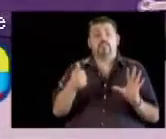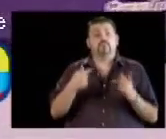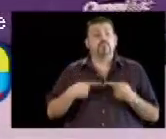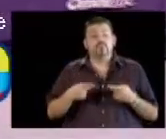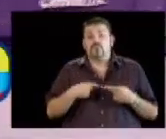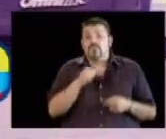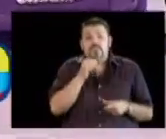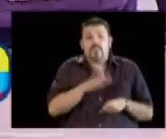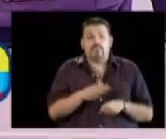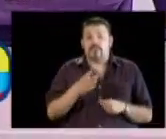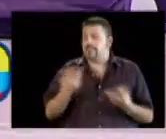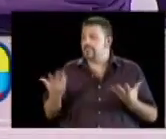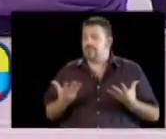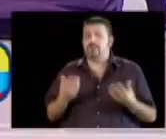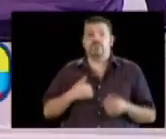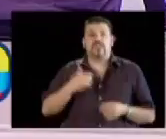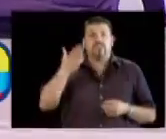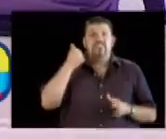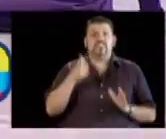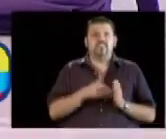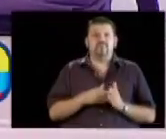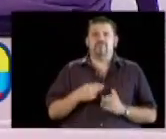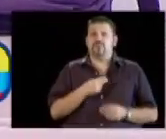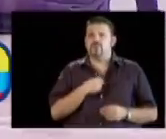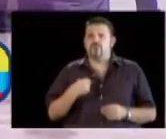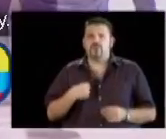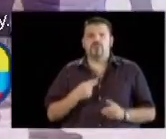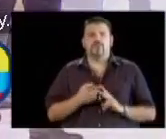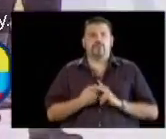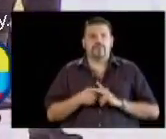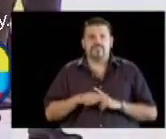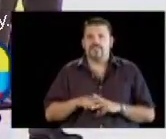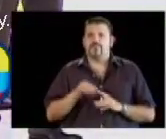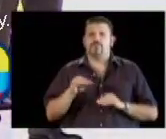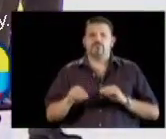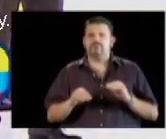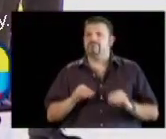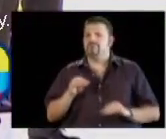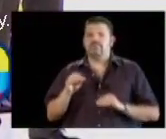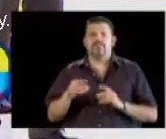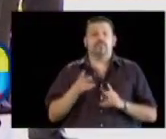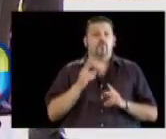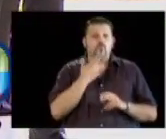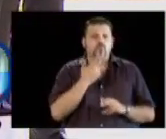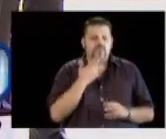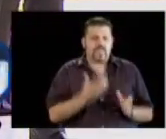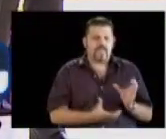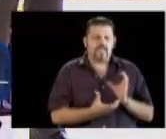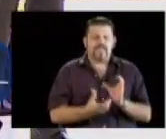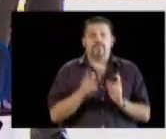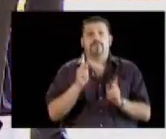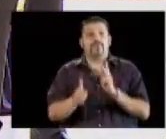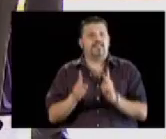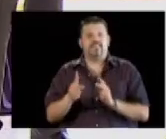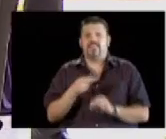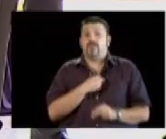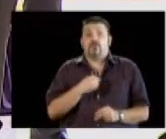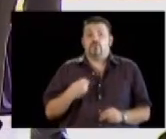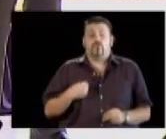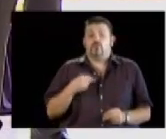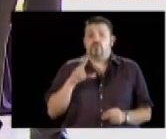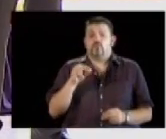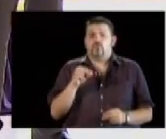6 que creímos y nos empezamos a hacer algo muy simple, usar y platicar todos los días, porque en Omni no vendemos, en